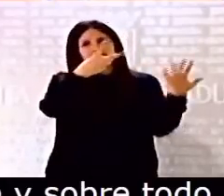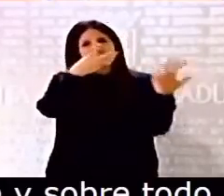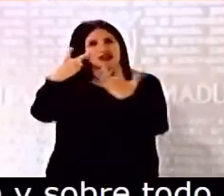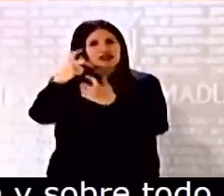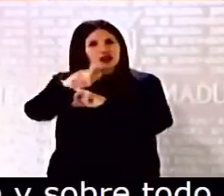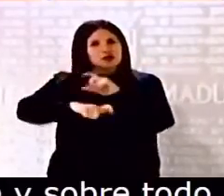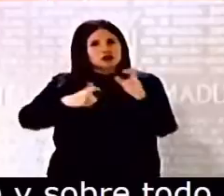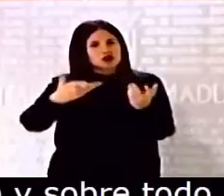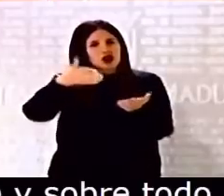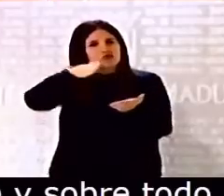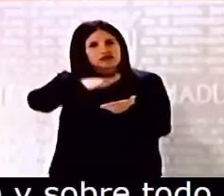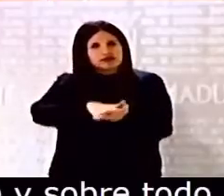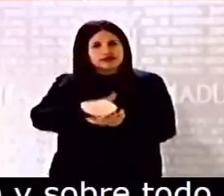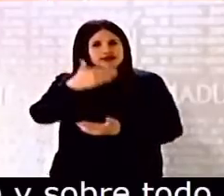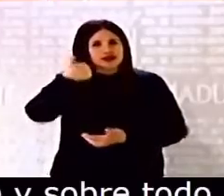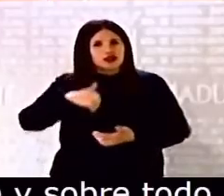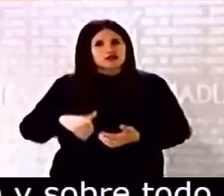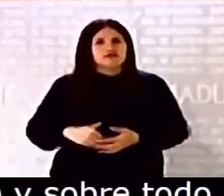fallecidos?